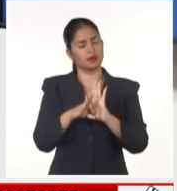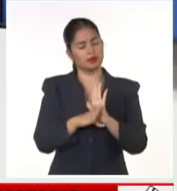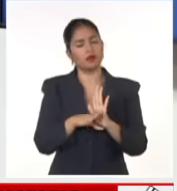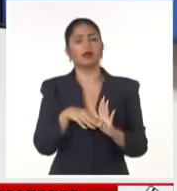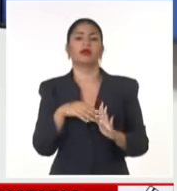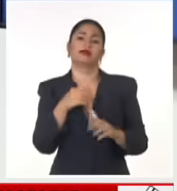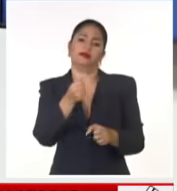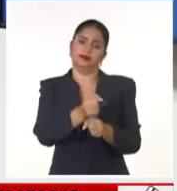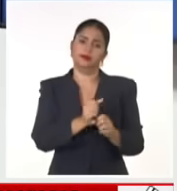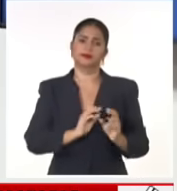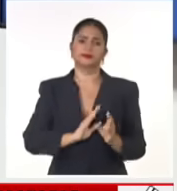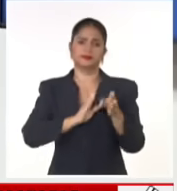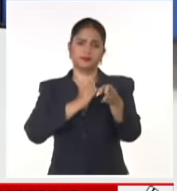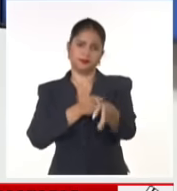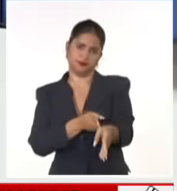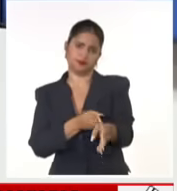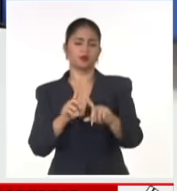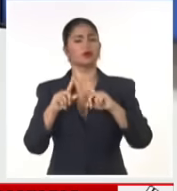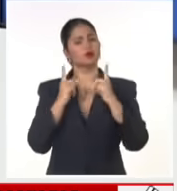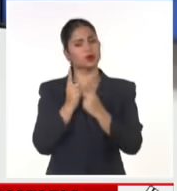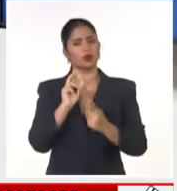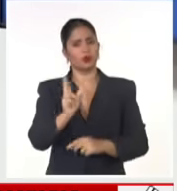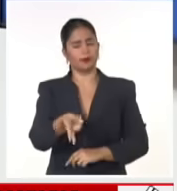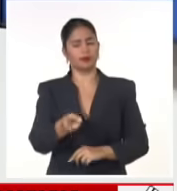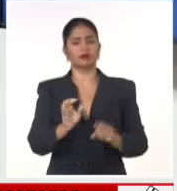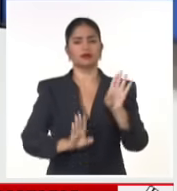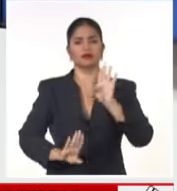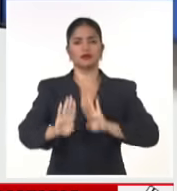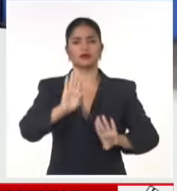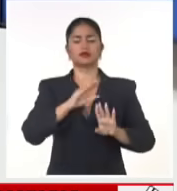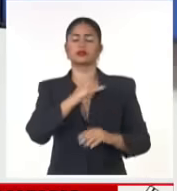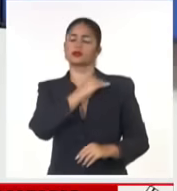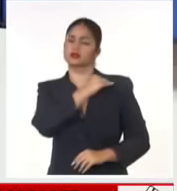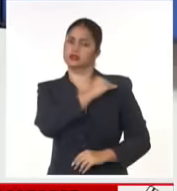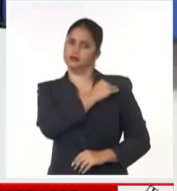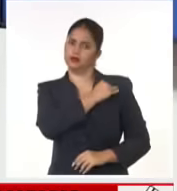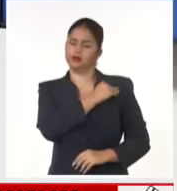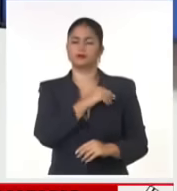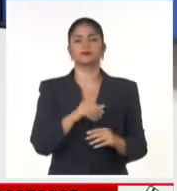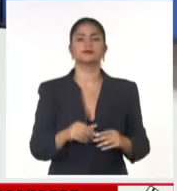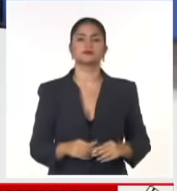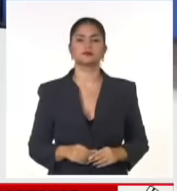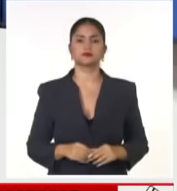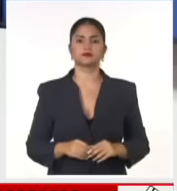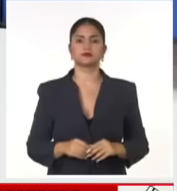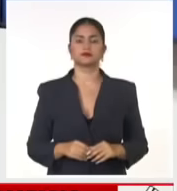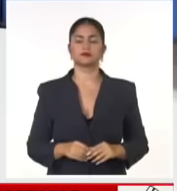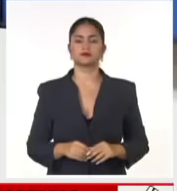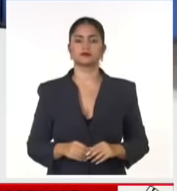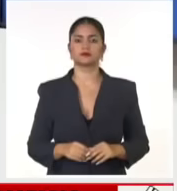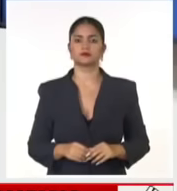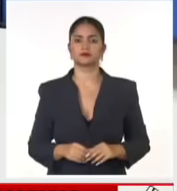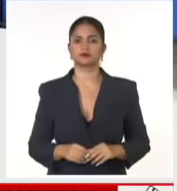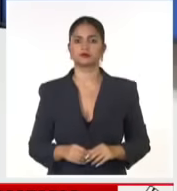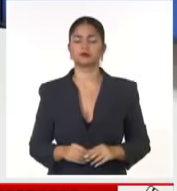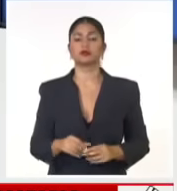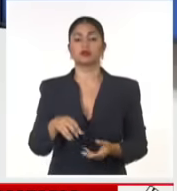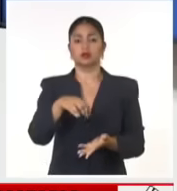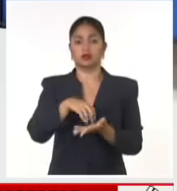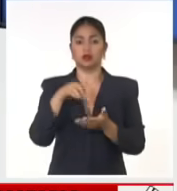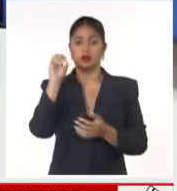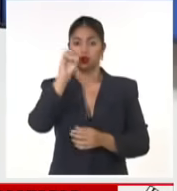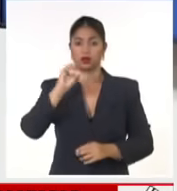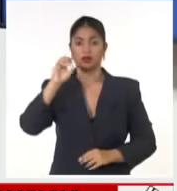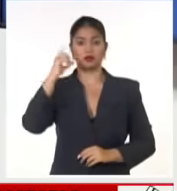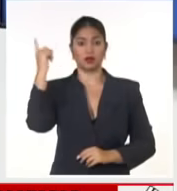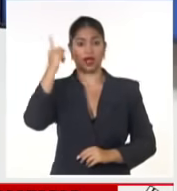que se impartan las autoridades locales y la Defensa Civil. El Estado Mayor Nacional de la Defensa Civil y los Institutos de Meteorología y Nacional